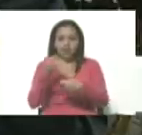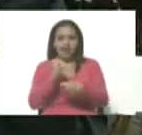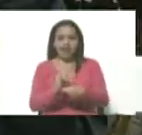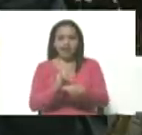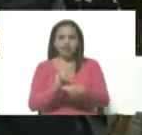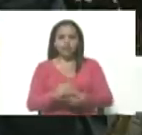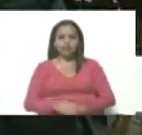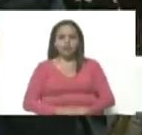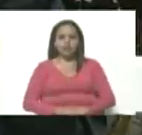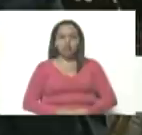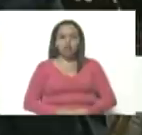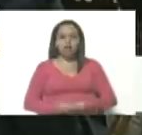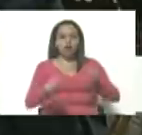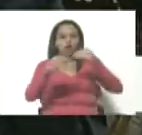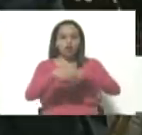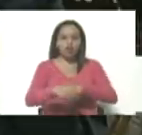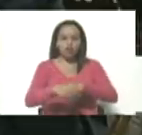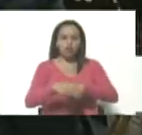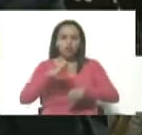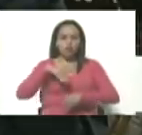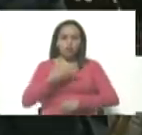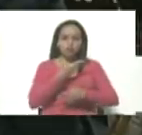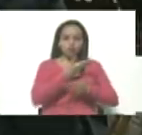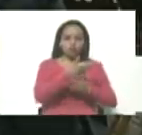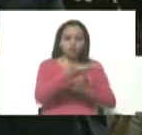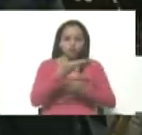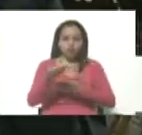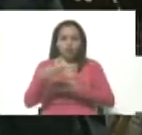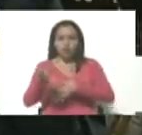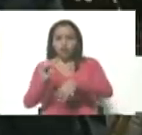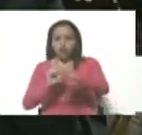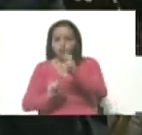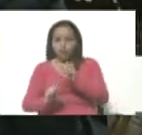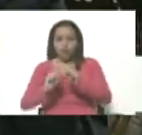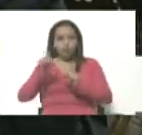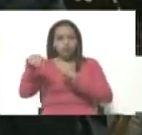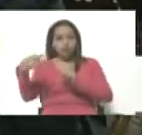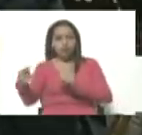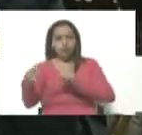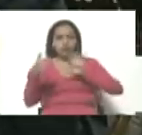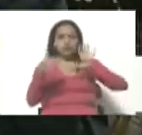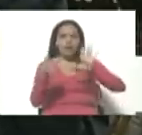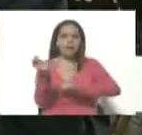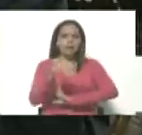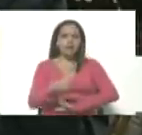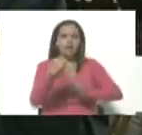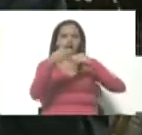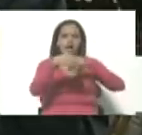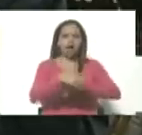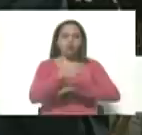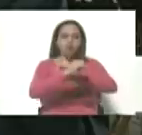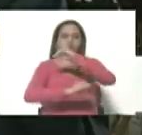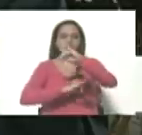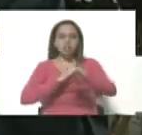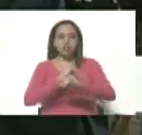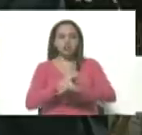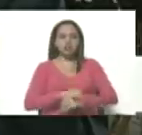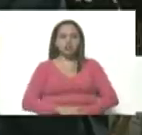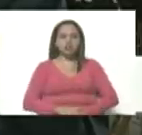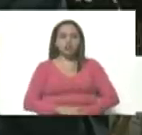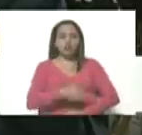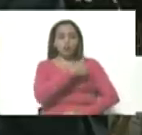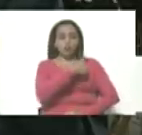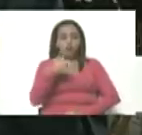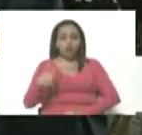programando para abastecernos de manera segura para los próximos 6 meses a través de los convenios internacionales, tanto con